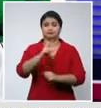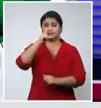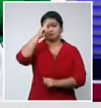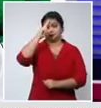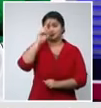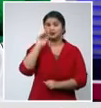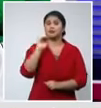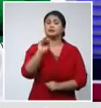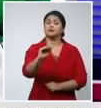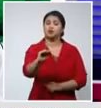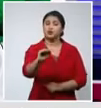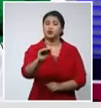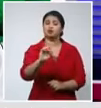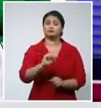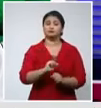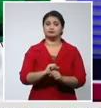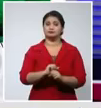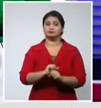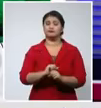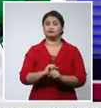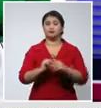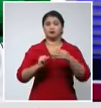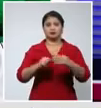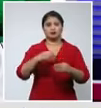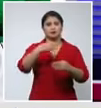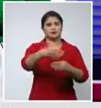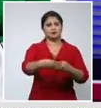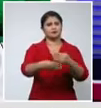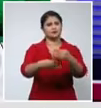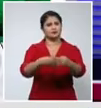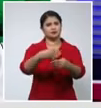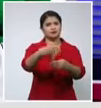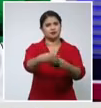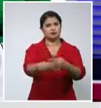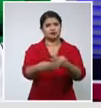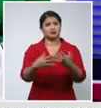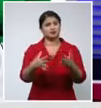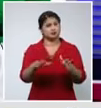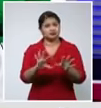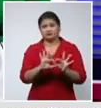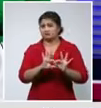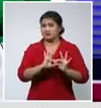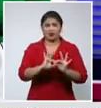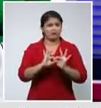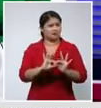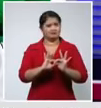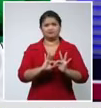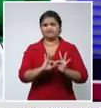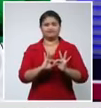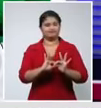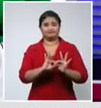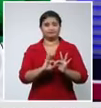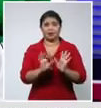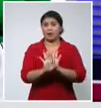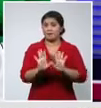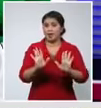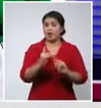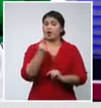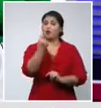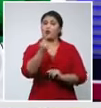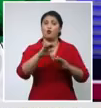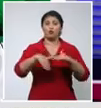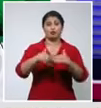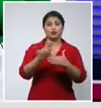lamentablemente tuvo una evolución un tanto tórpida, de hecho nada más que estuvo un día en